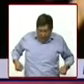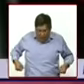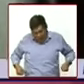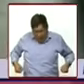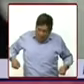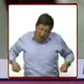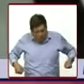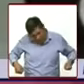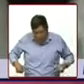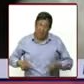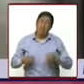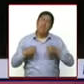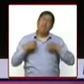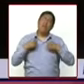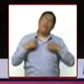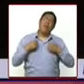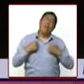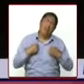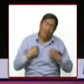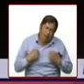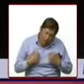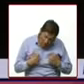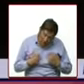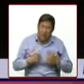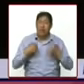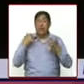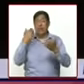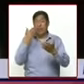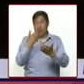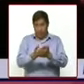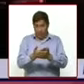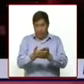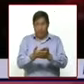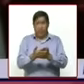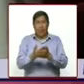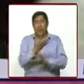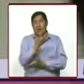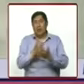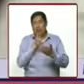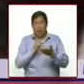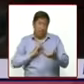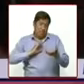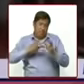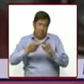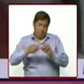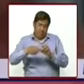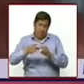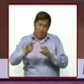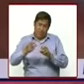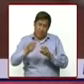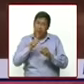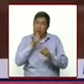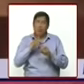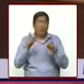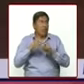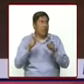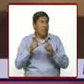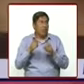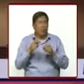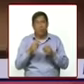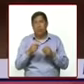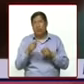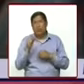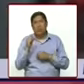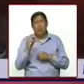detrás de nosotros, detrás de los mochileros, se podría decir, para que cuando una vez se acabe el agua, nos puedan recargar lo que es el agua, pero como te digo,